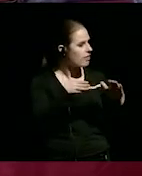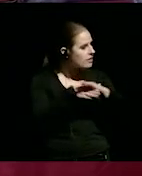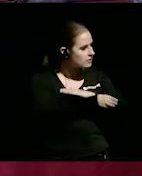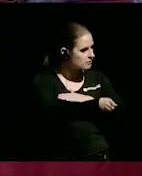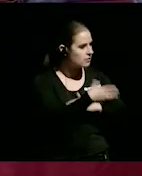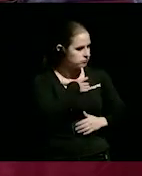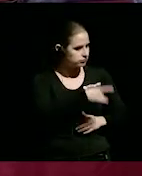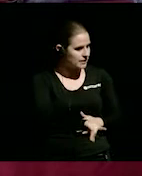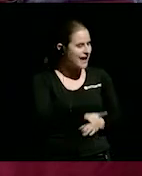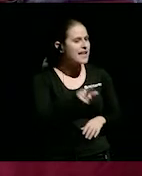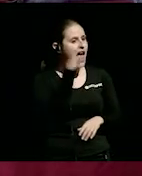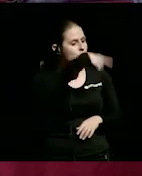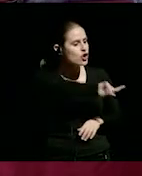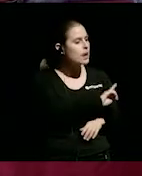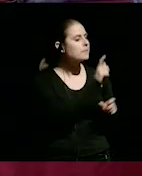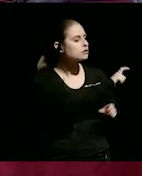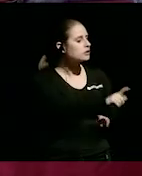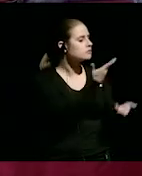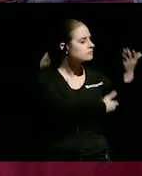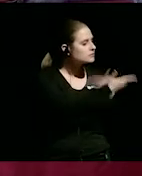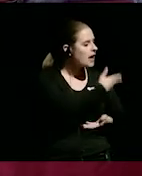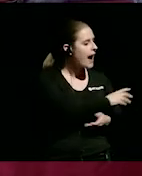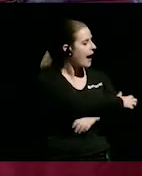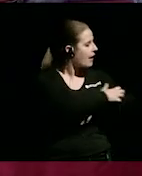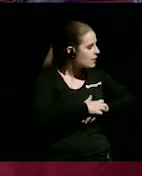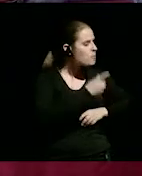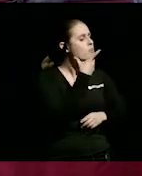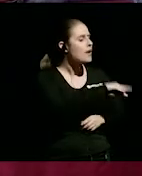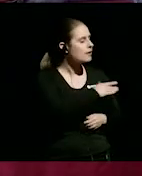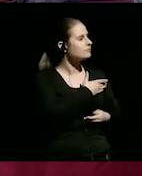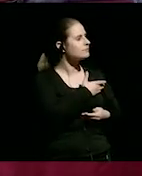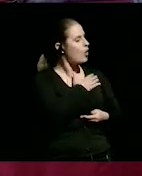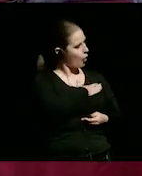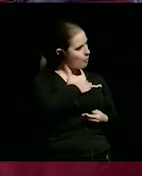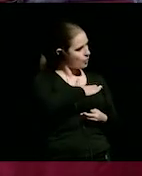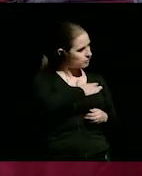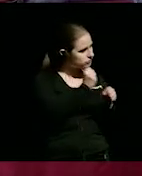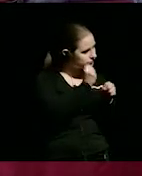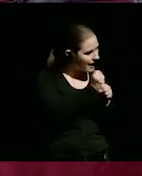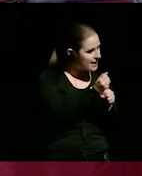haciendo preguntas y cómo se pueden ayudar unos a los otros. Recientemente